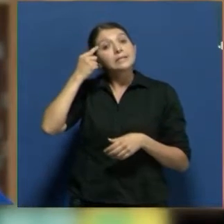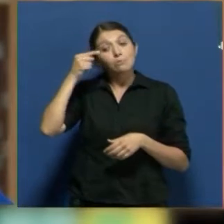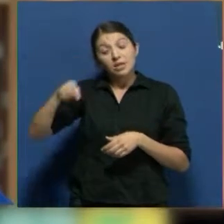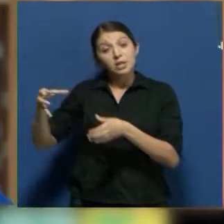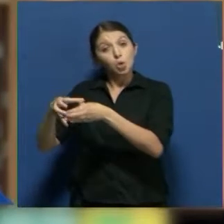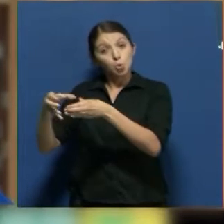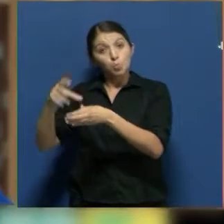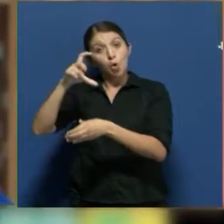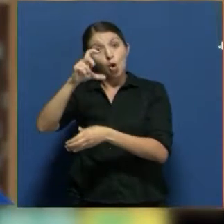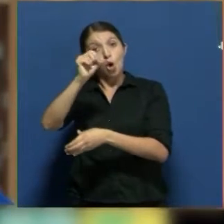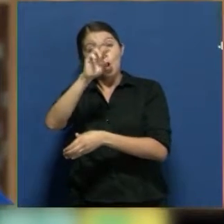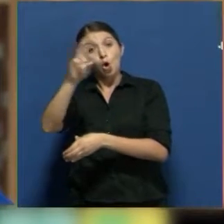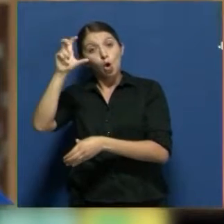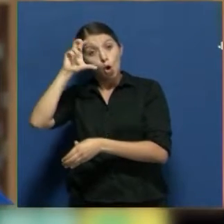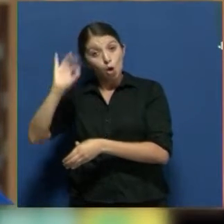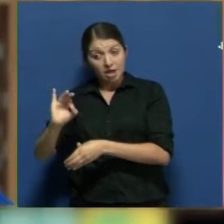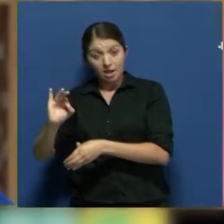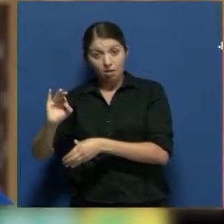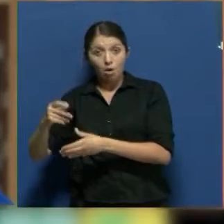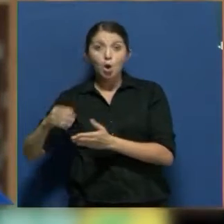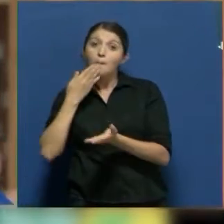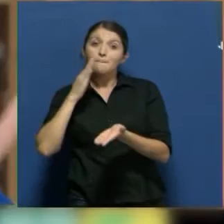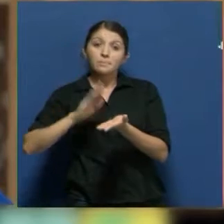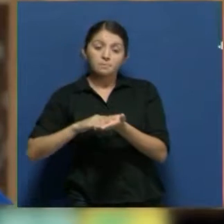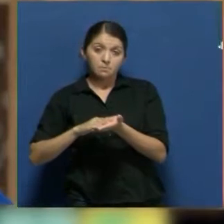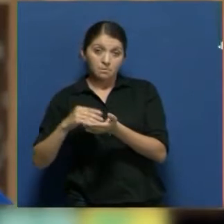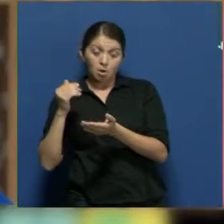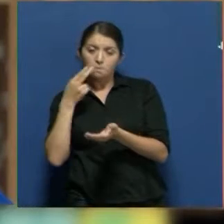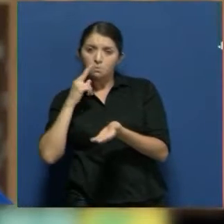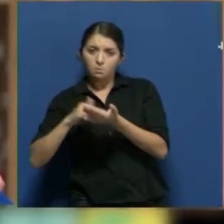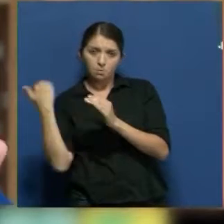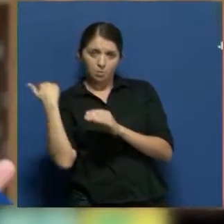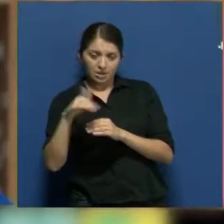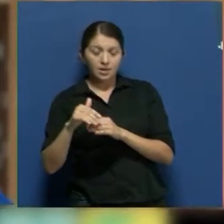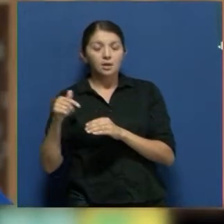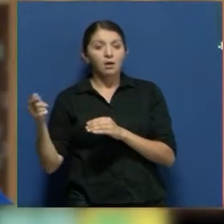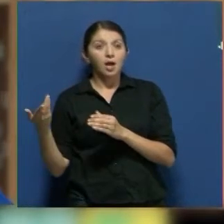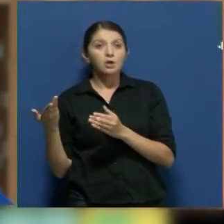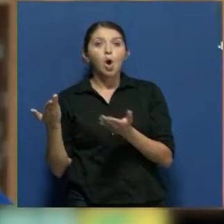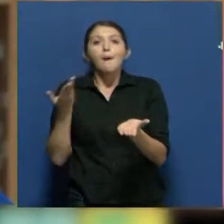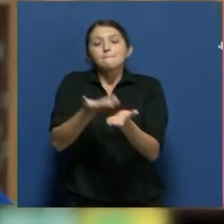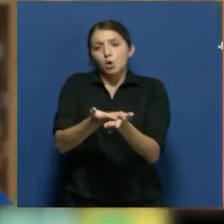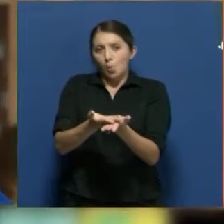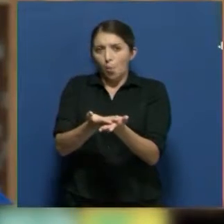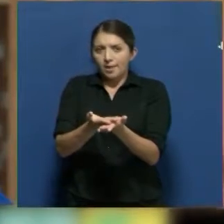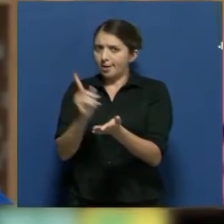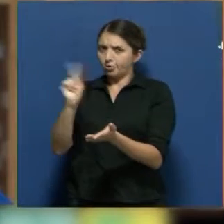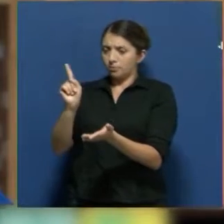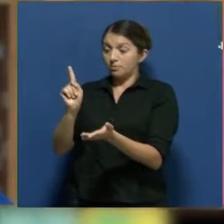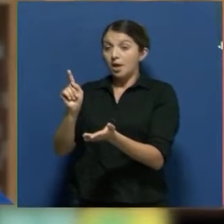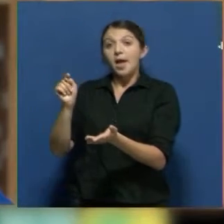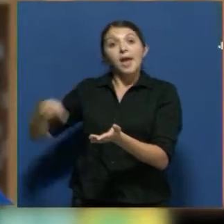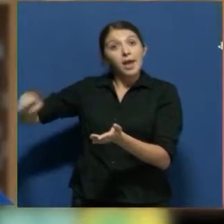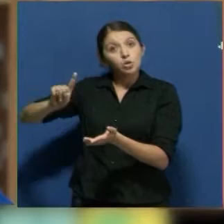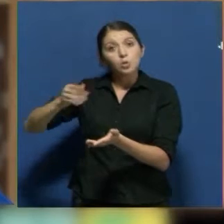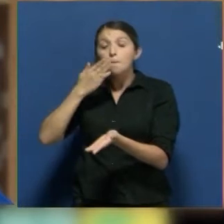Correo Argentino es inaceptable. Y agrega: ahora bien, si nos hacen otra propuesta, lo podemos evaluar. Y allí mismo, en